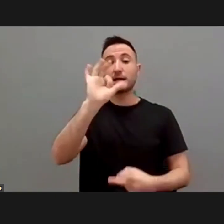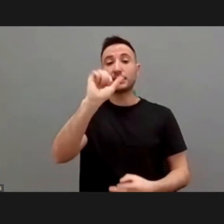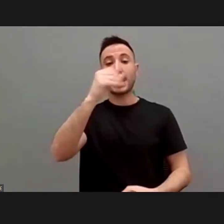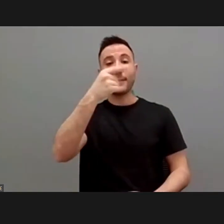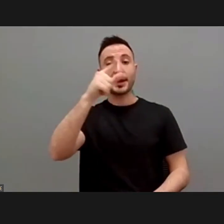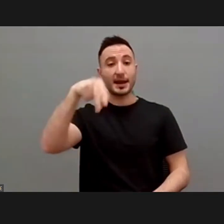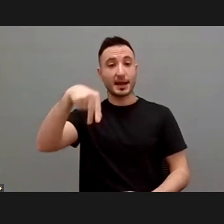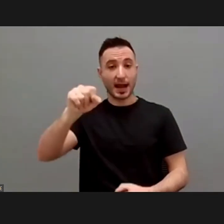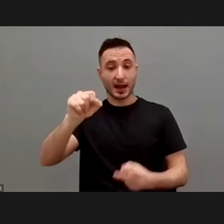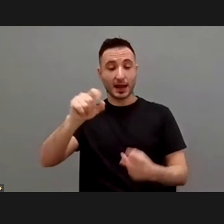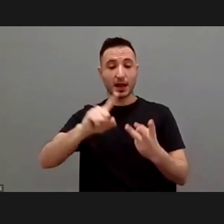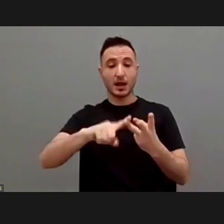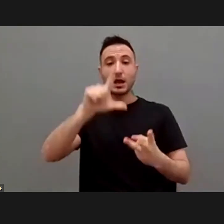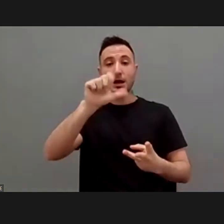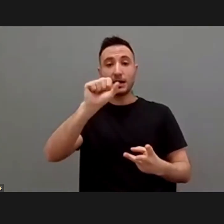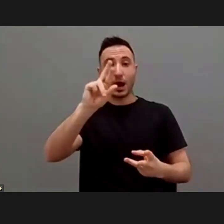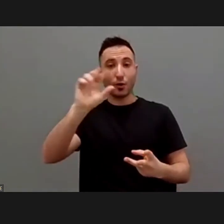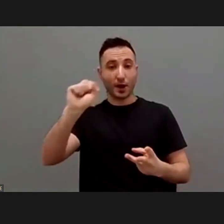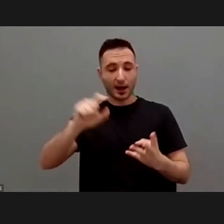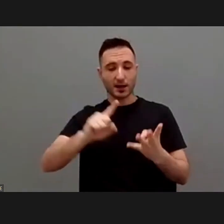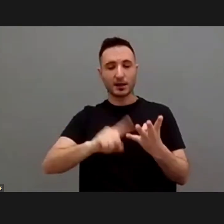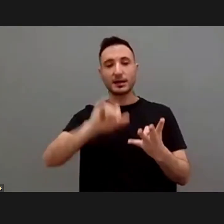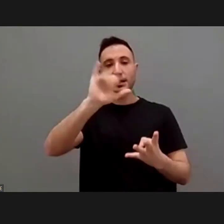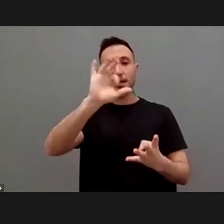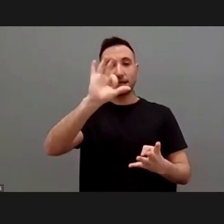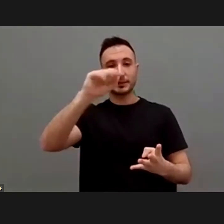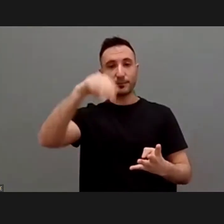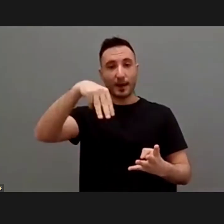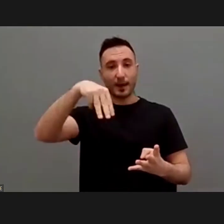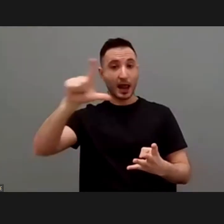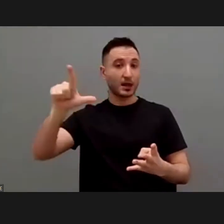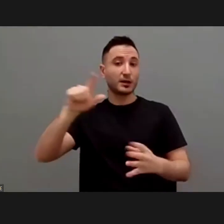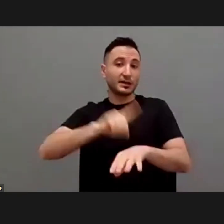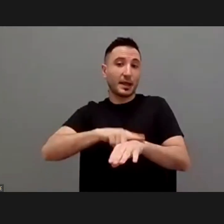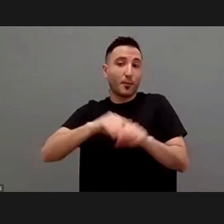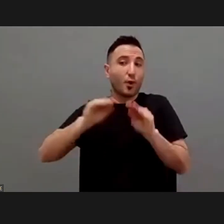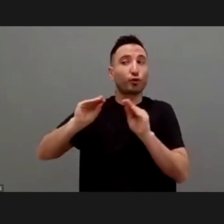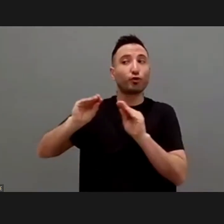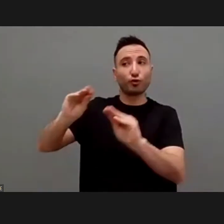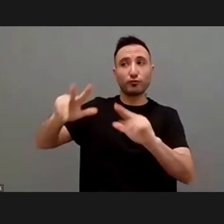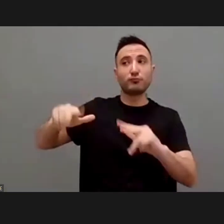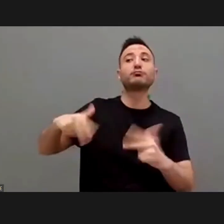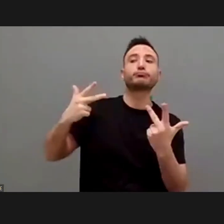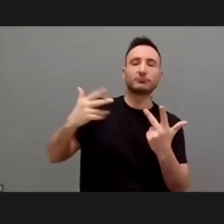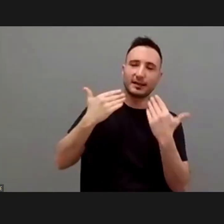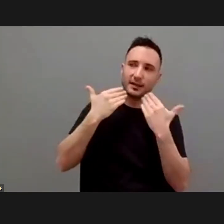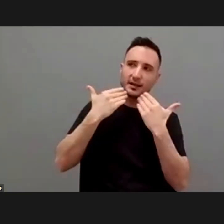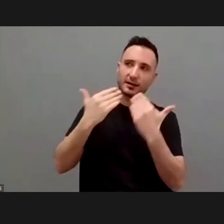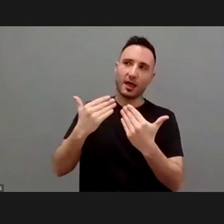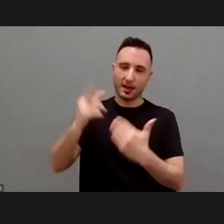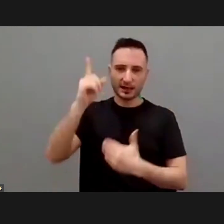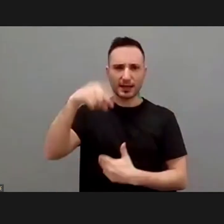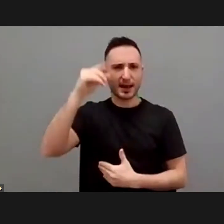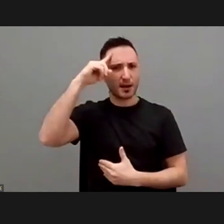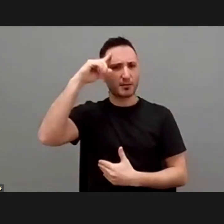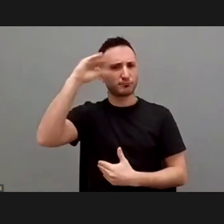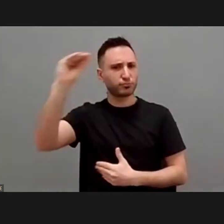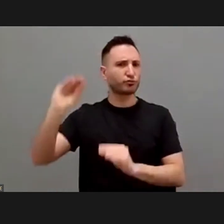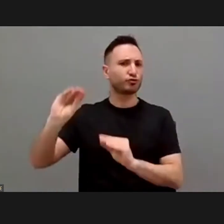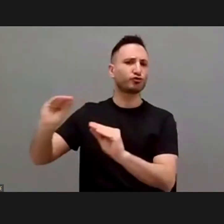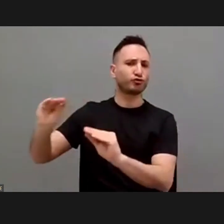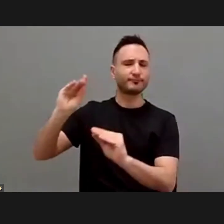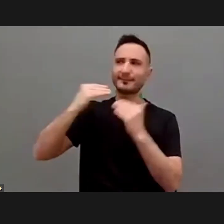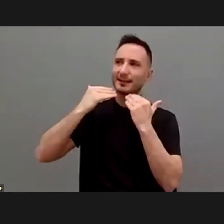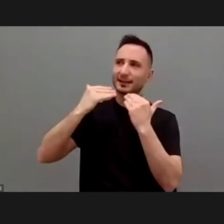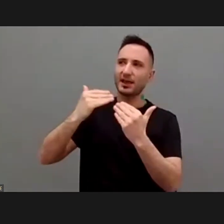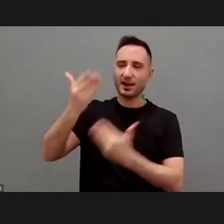a Ismael, a los ponentes pues que nos dediquen su tiempo y su conocimiento. Y a los demás pues que